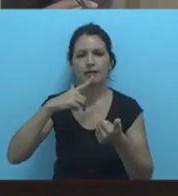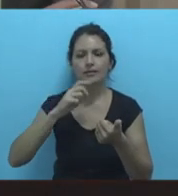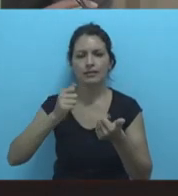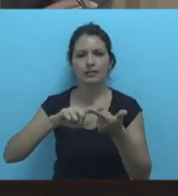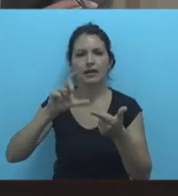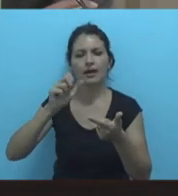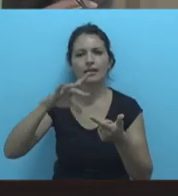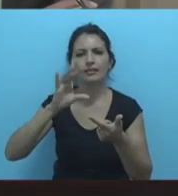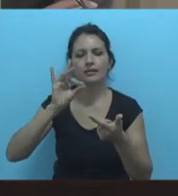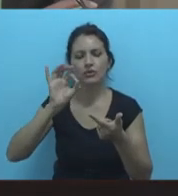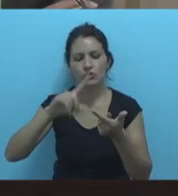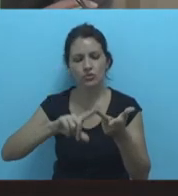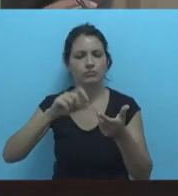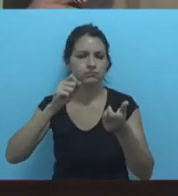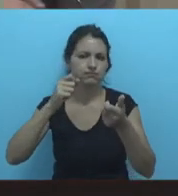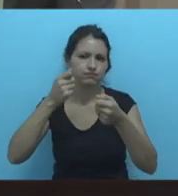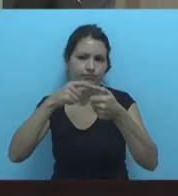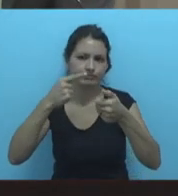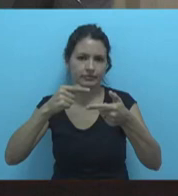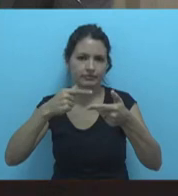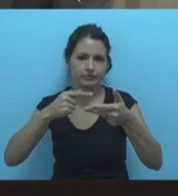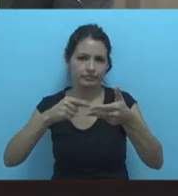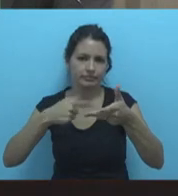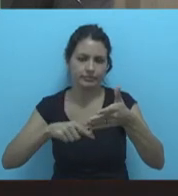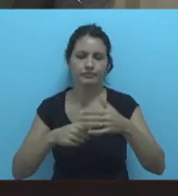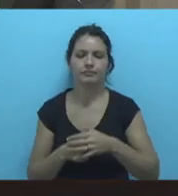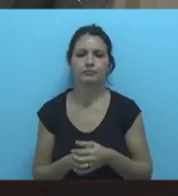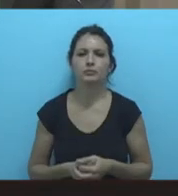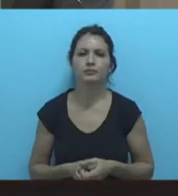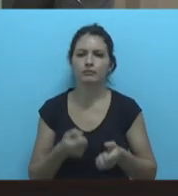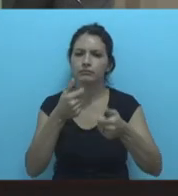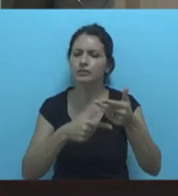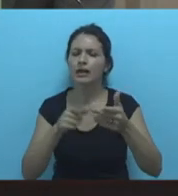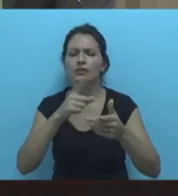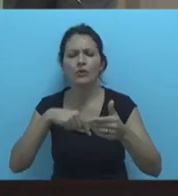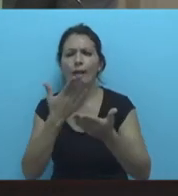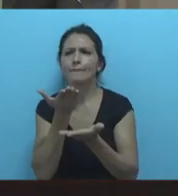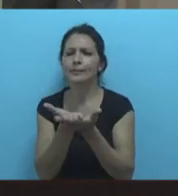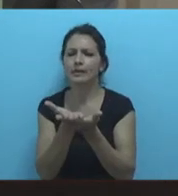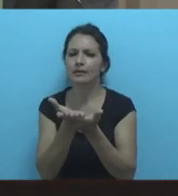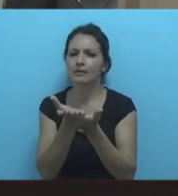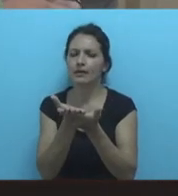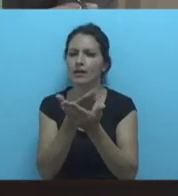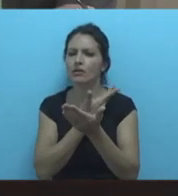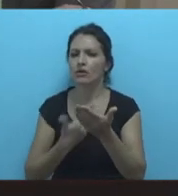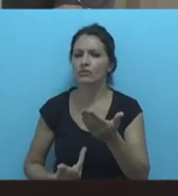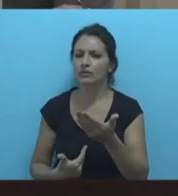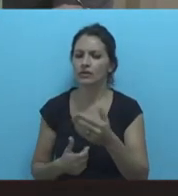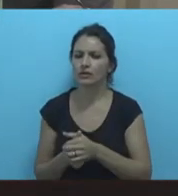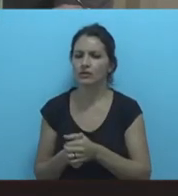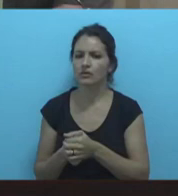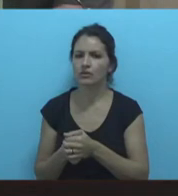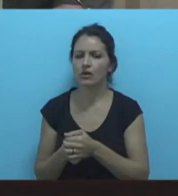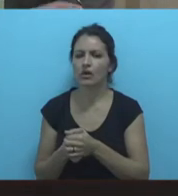Cándido, Basile, Delfrade, Orsiani, Puyaro y Zen, por el cual se solicita disponga los medios necesarios para instalar una guardia